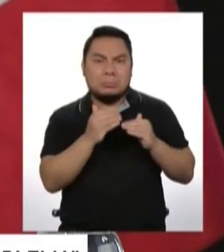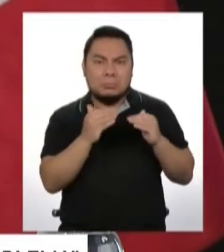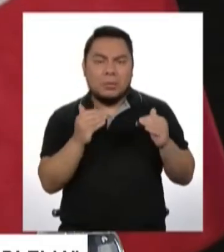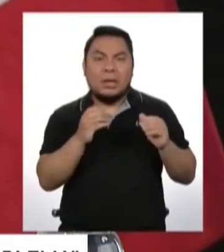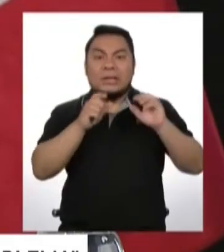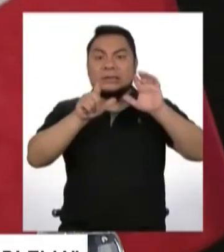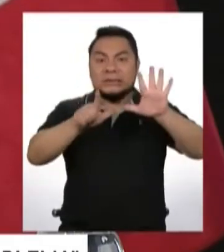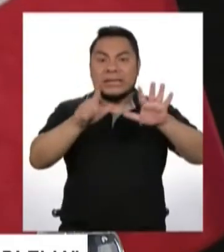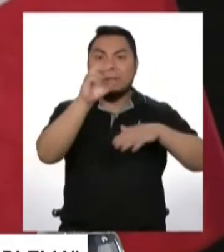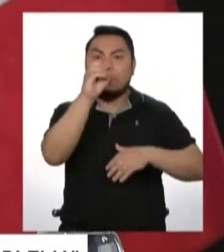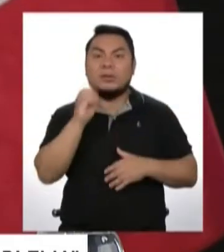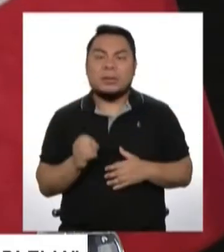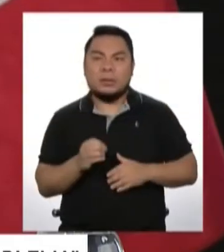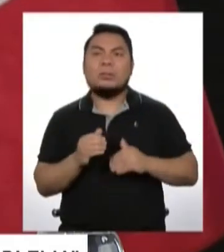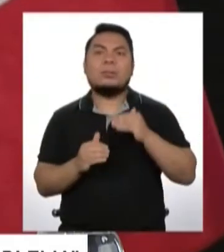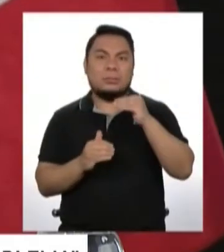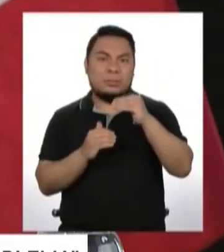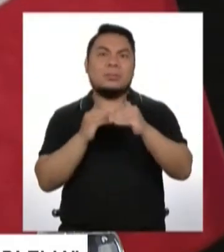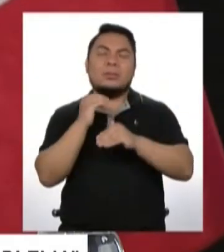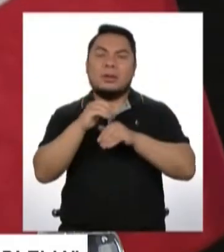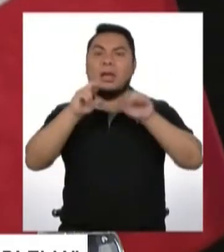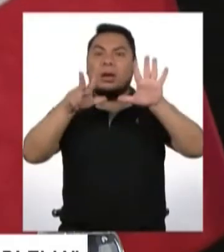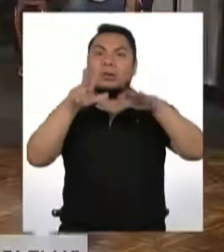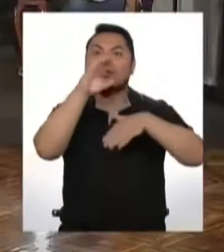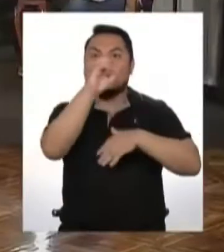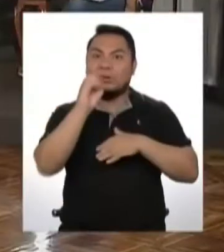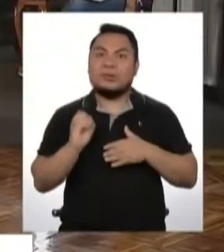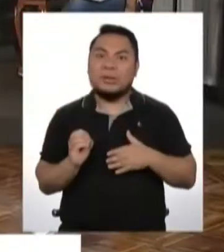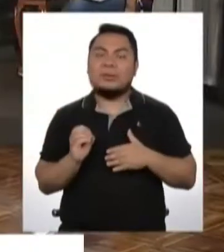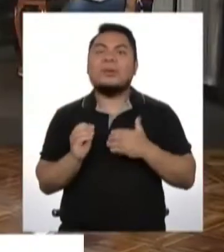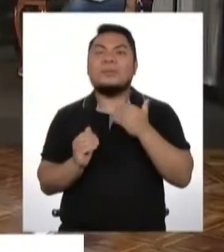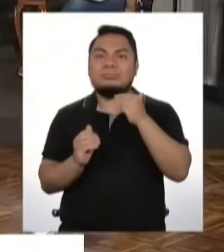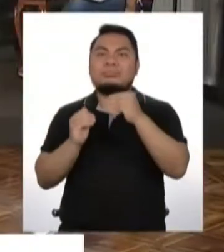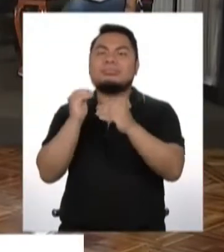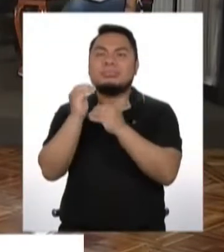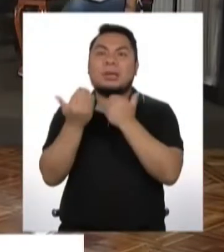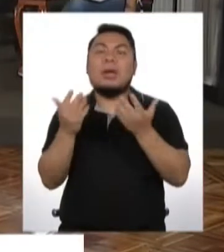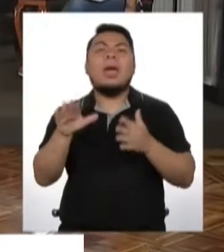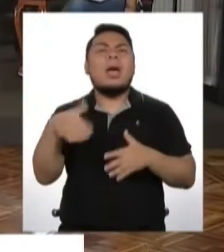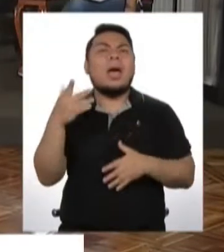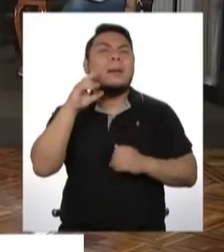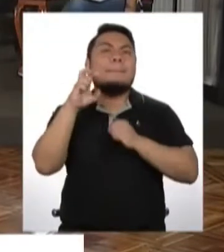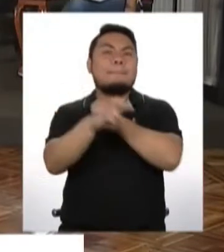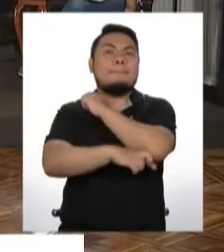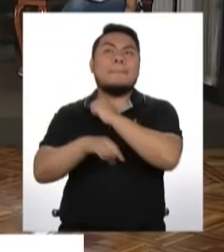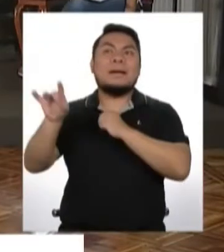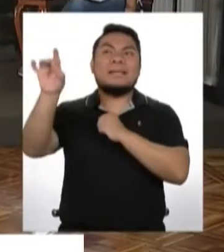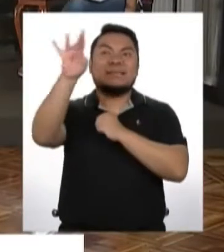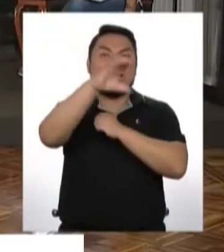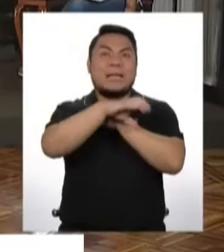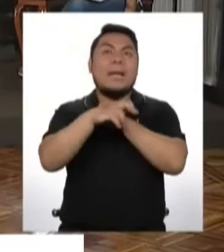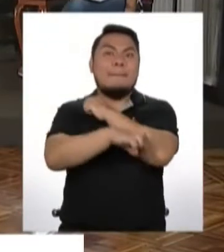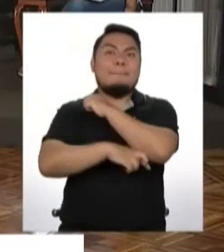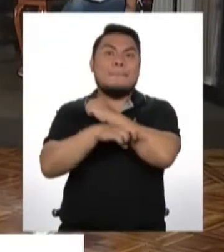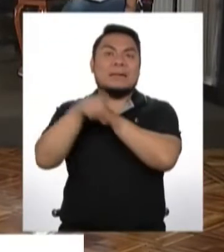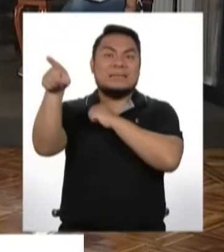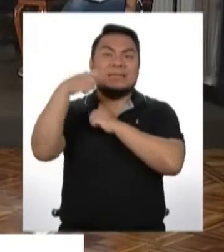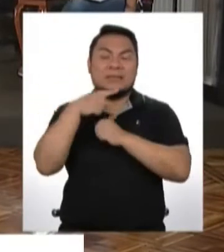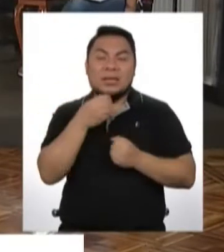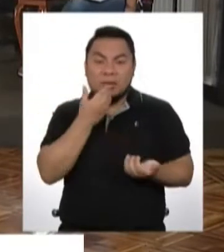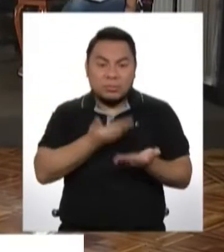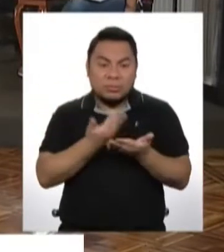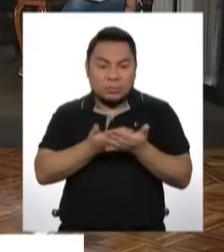la enfermedad, vamos subiendo el porcentaje. Hay países donde más o menos los positivos son el 60% de la muestra,